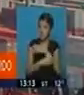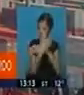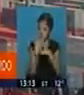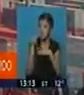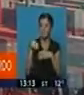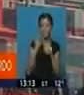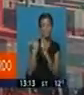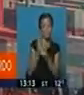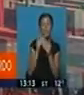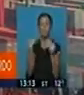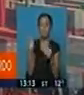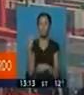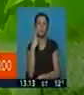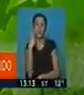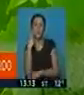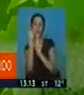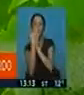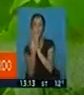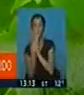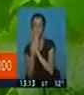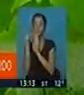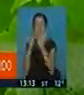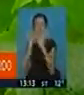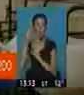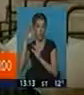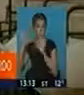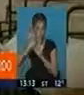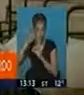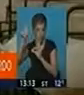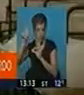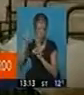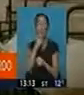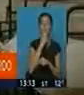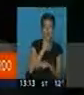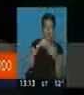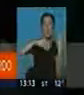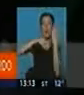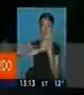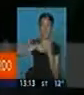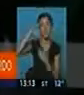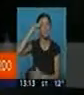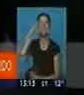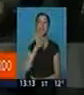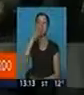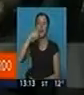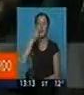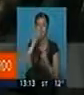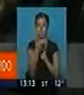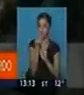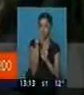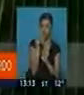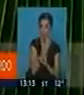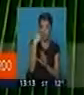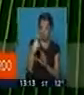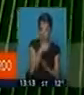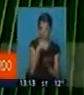decepción vino al conocerse el detalle de las propuestas europeas: excluir la carne y el etanol, dos de sus principales productos de